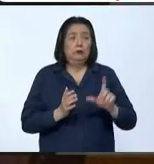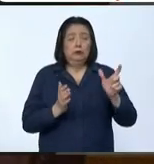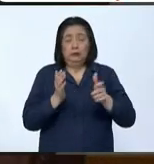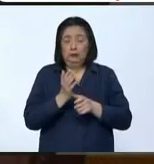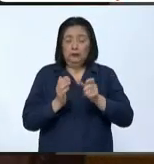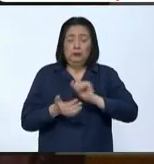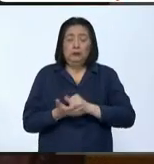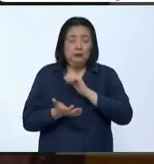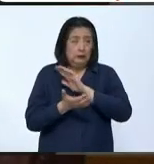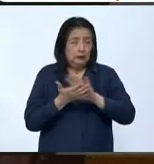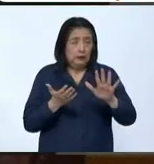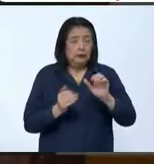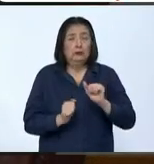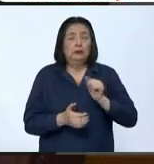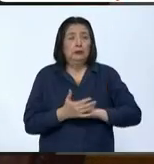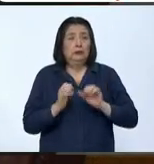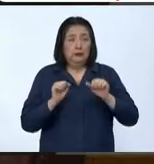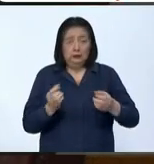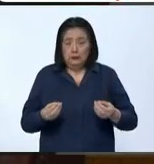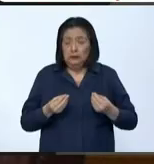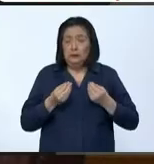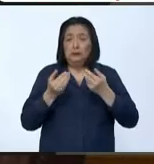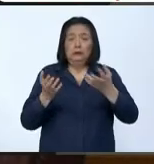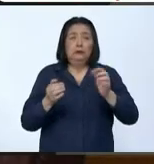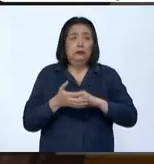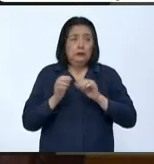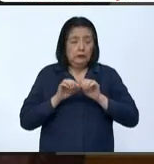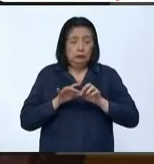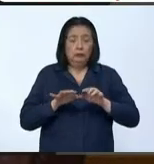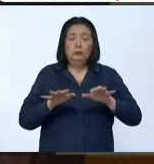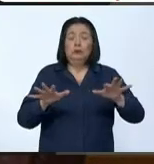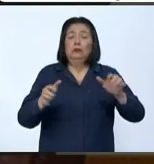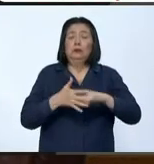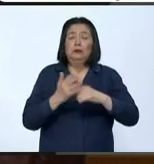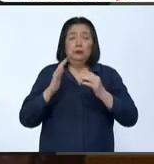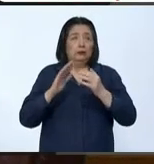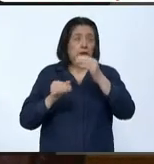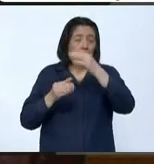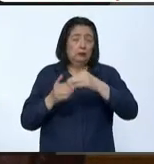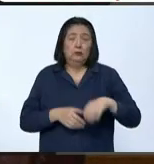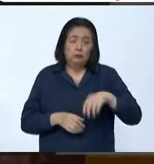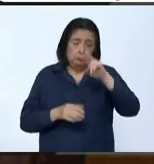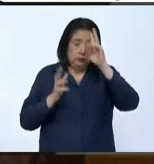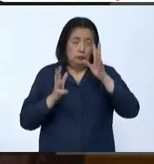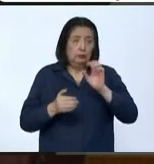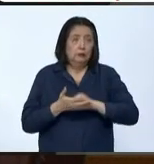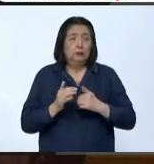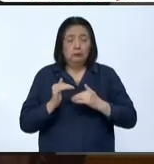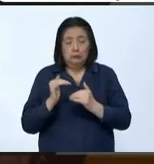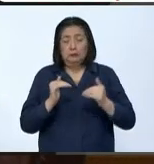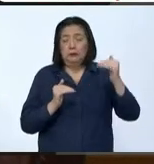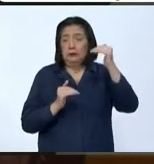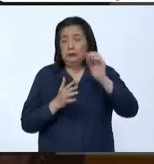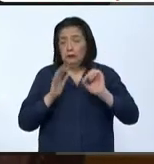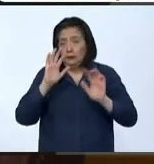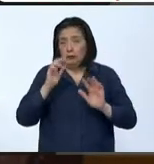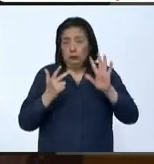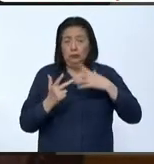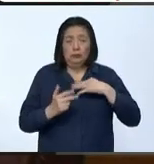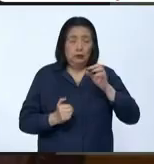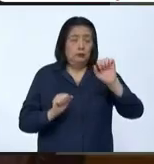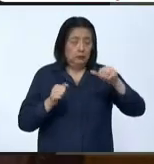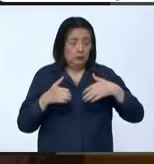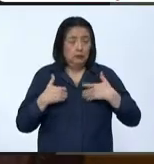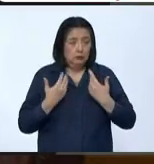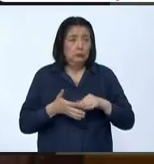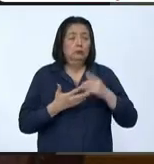digitales gratuitas que facilitarán la cobertura financiera de los peruanos mayores de edad para